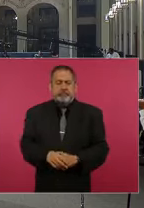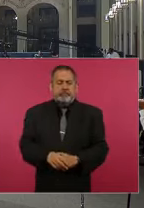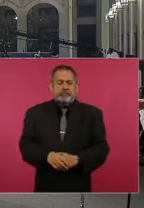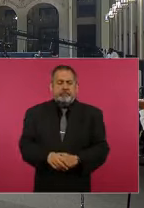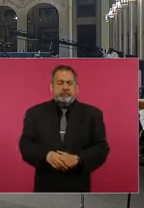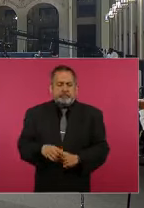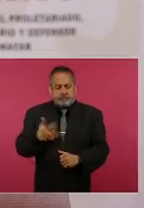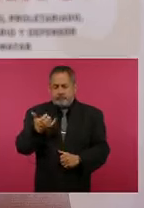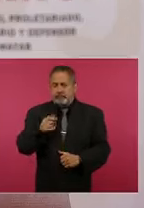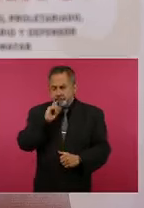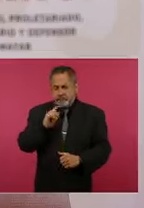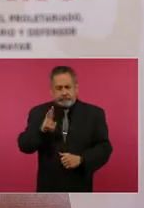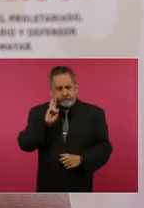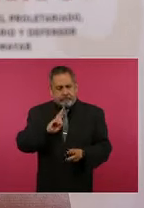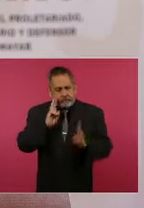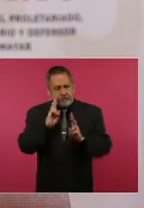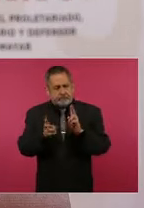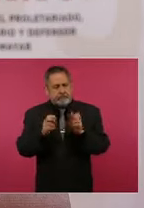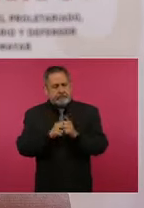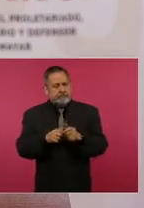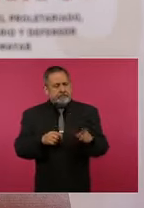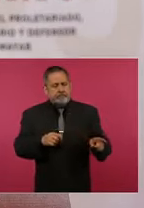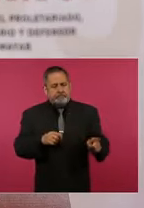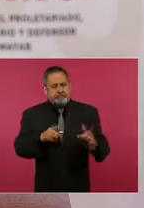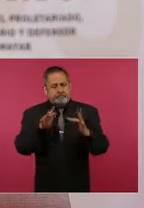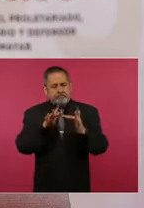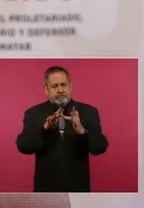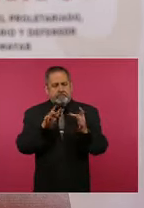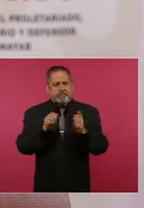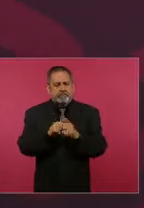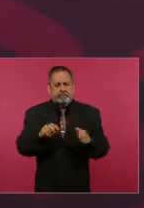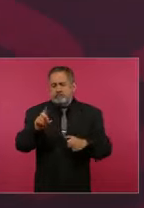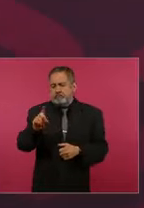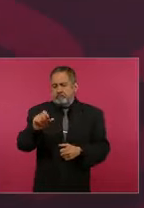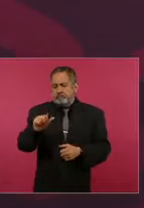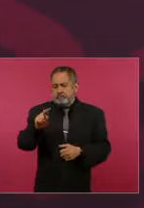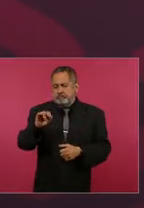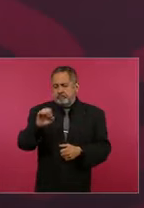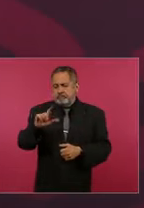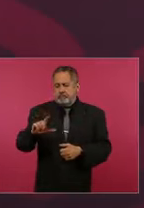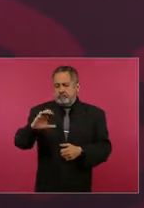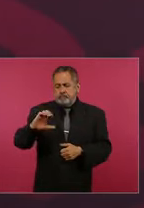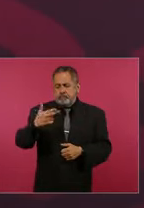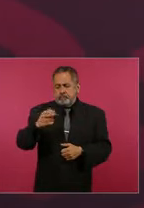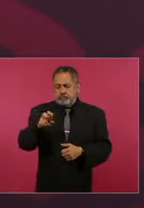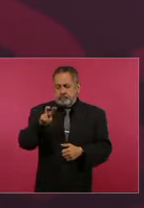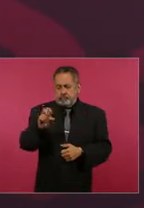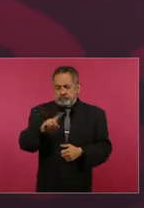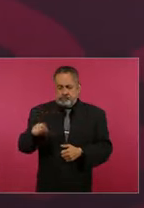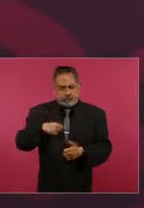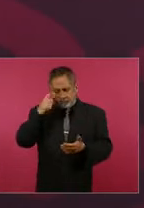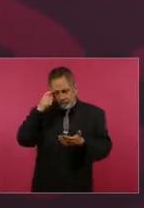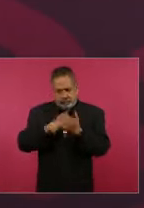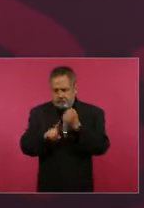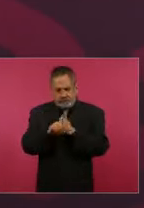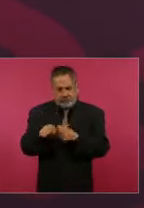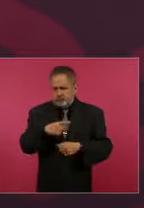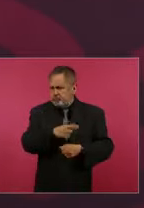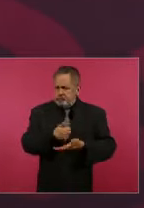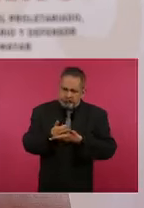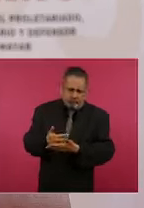y vamos a hablar también con Daniel Chávez, no creo que haya ningún problema. Él ha